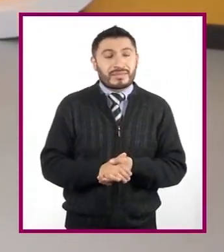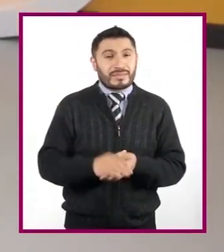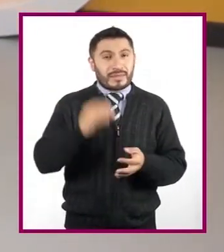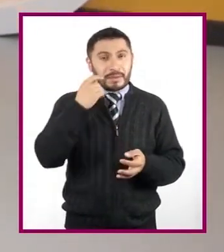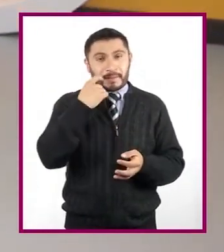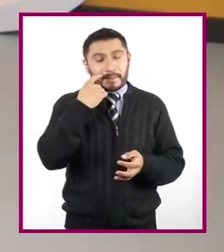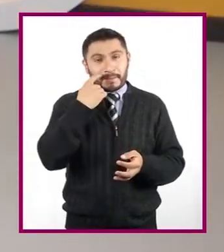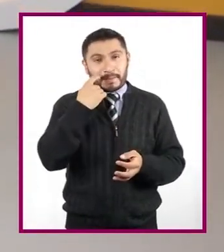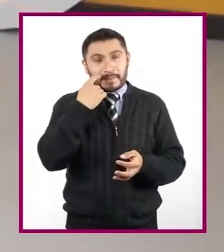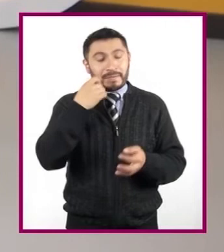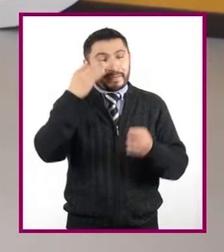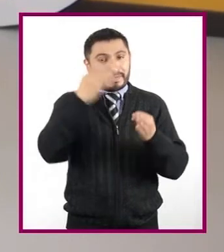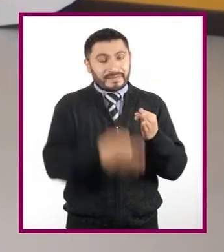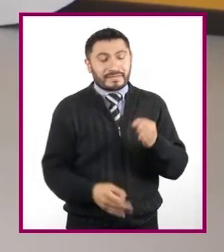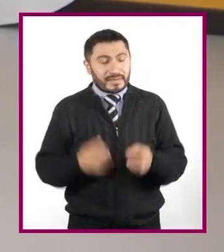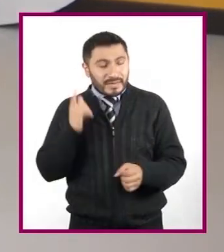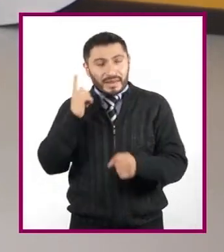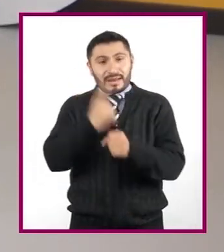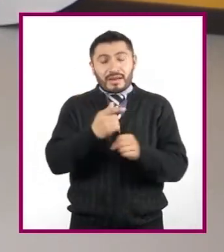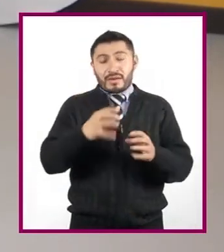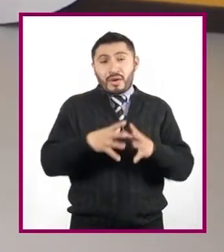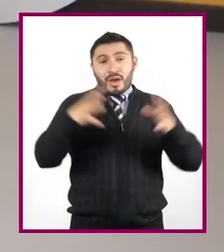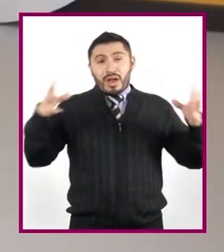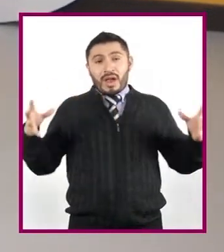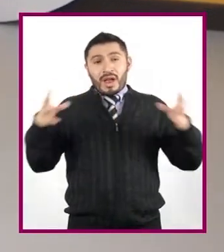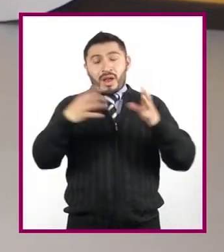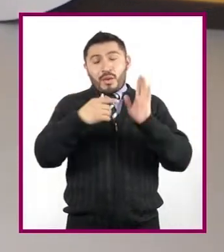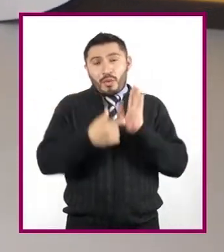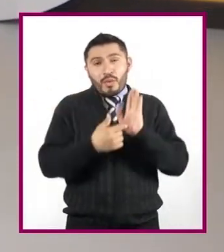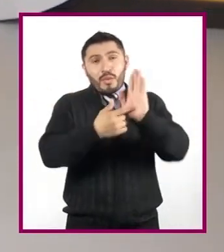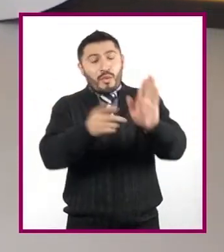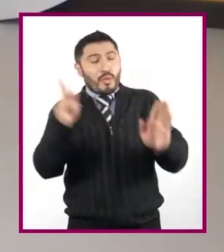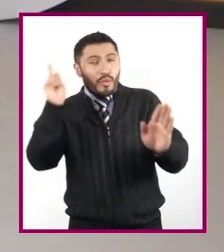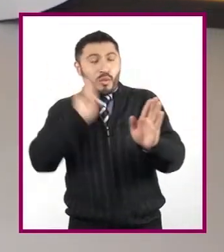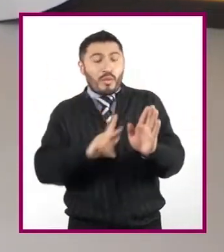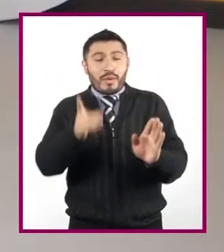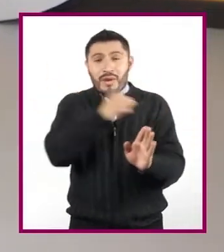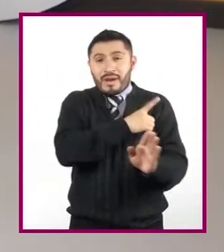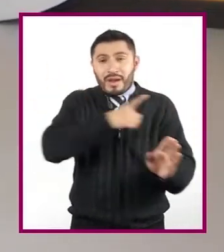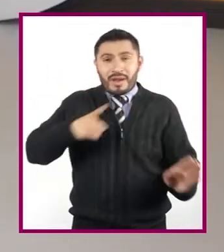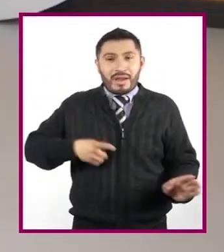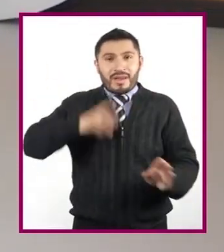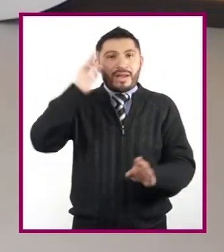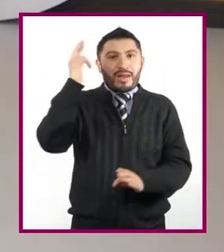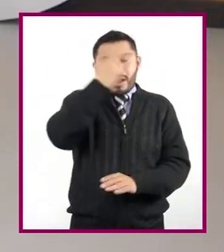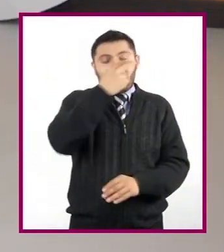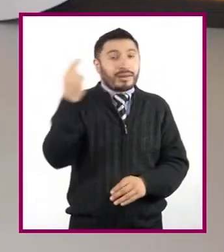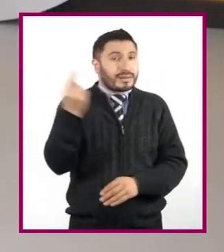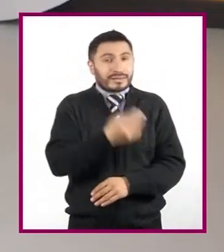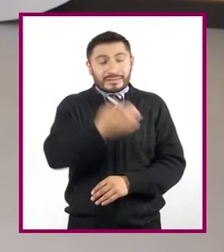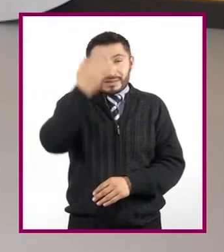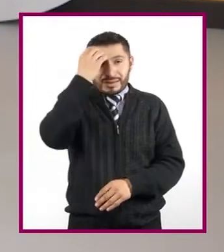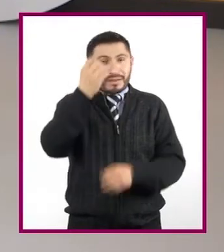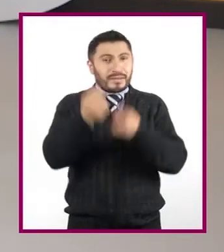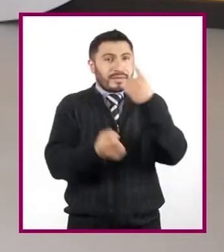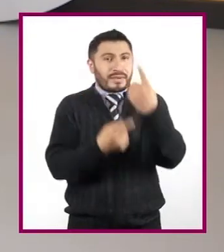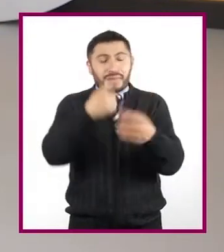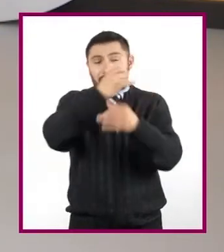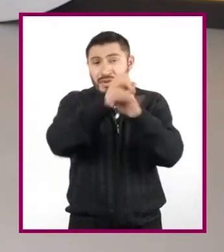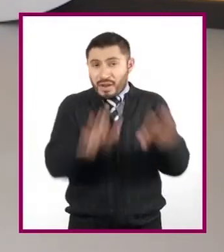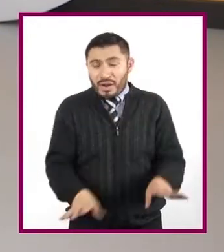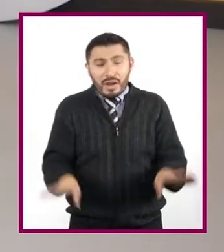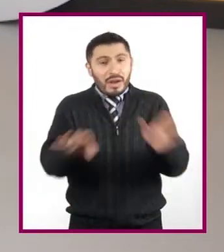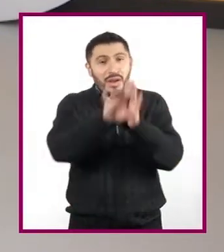finalizar con el cálculo del tamaño de una muestra, debemos tomar en cuenta que se requiere conocer ciertos datos, como